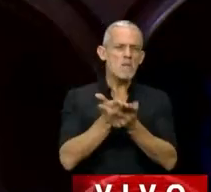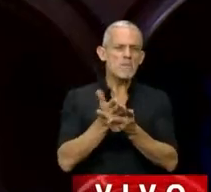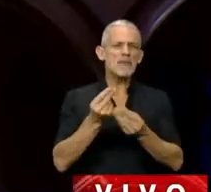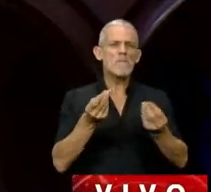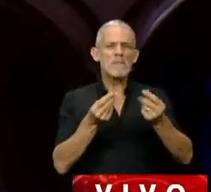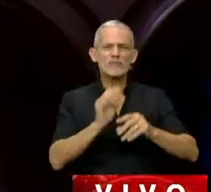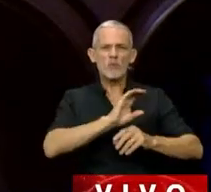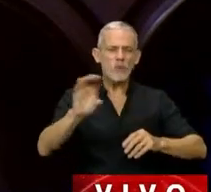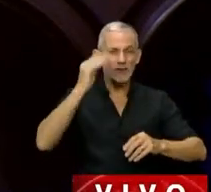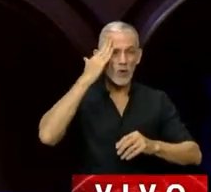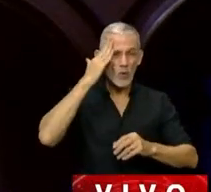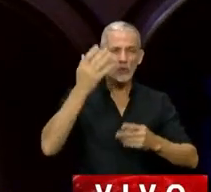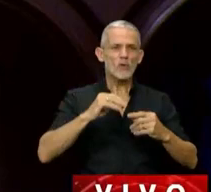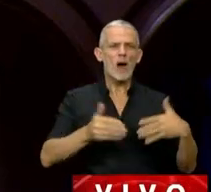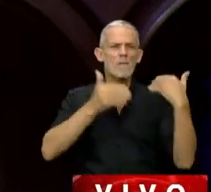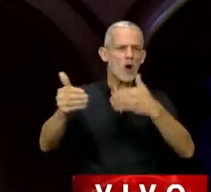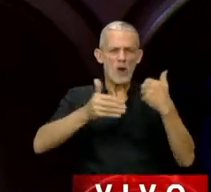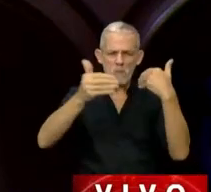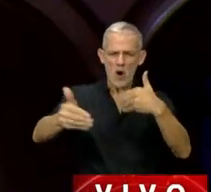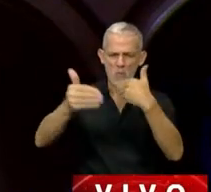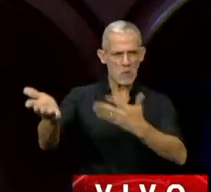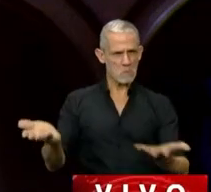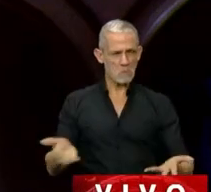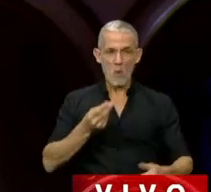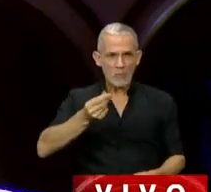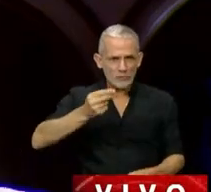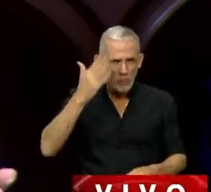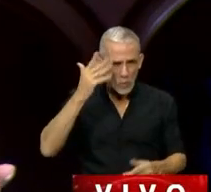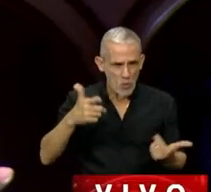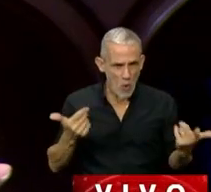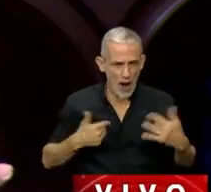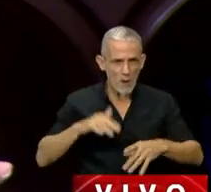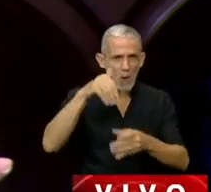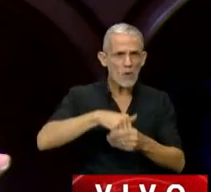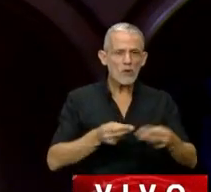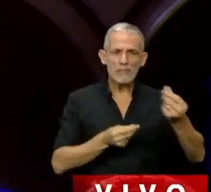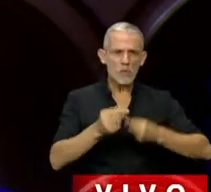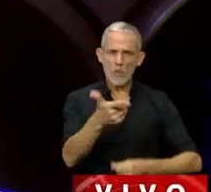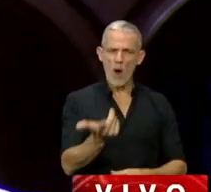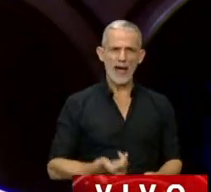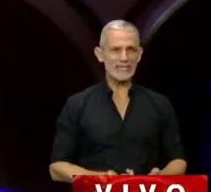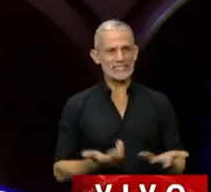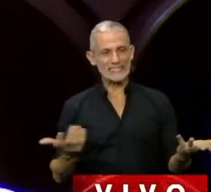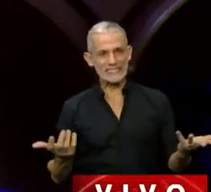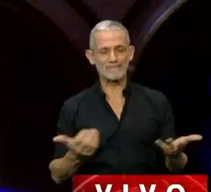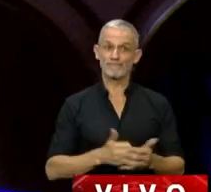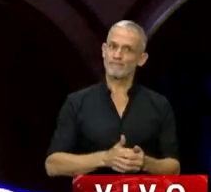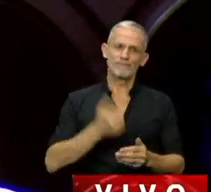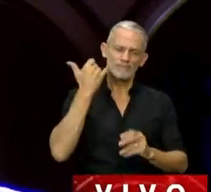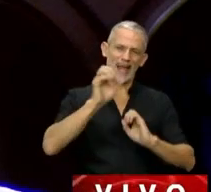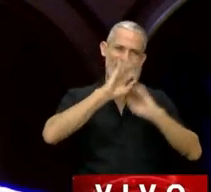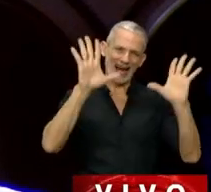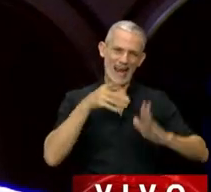el presupuesto de cultura se prorrogue, pero no tenemos presupuesto porque no votaron el presupuesto. Así que, bueno, hecha